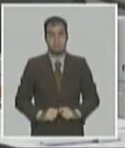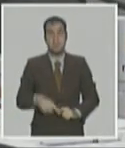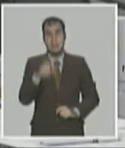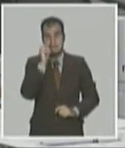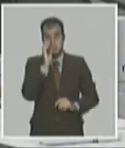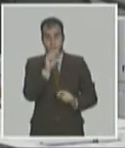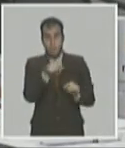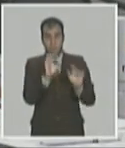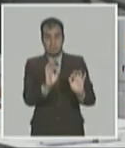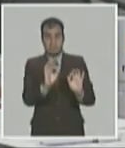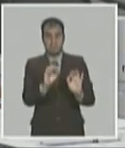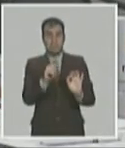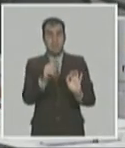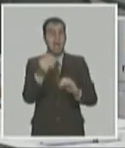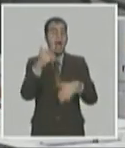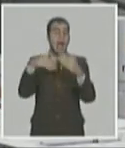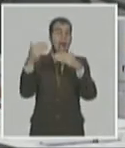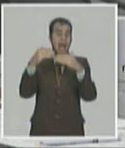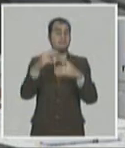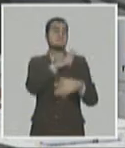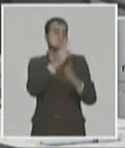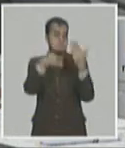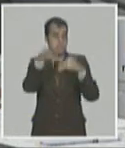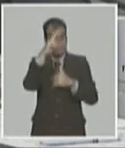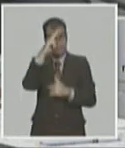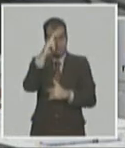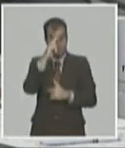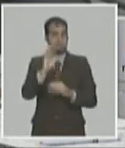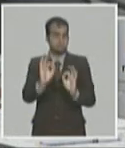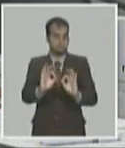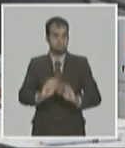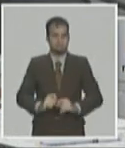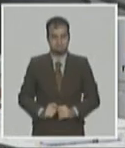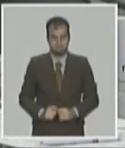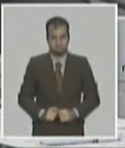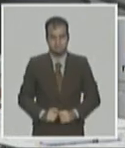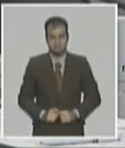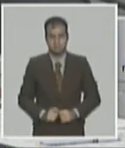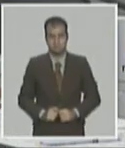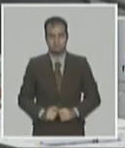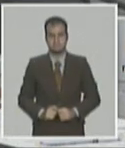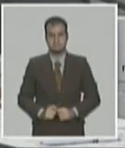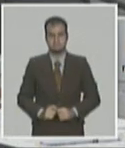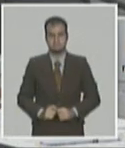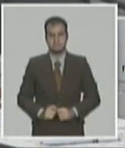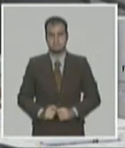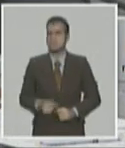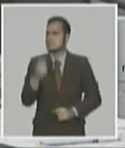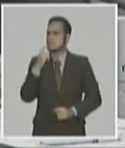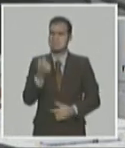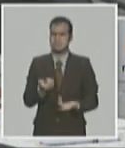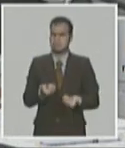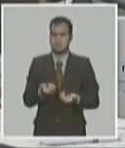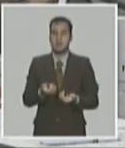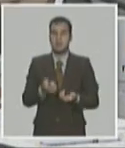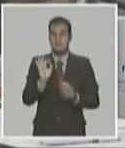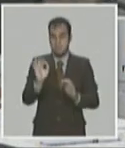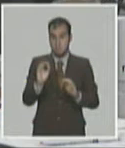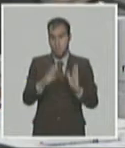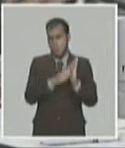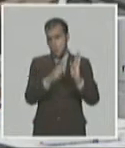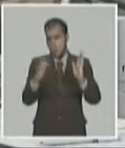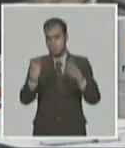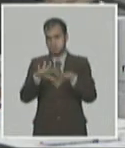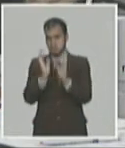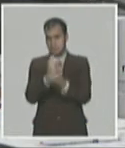como ministro de Salud Pública. Pero en ese camino también le ha tocado,